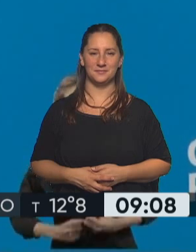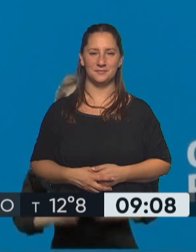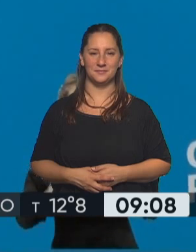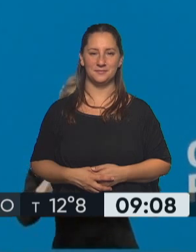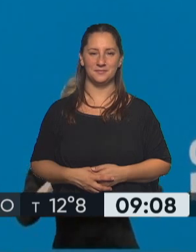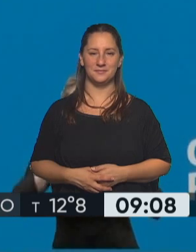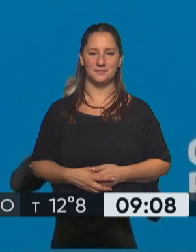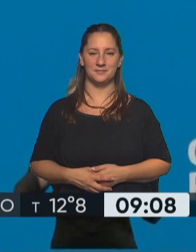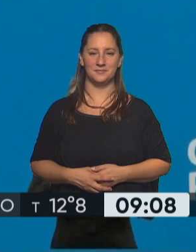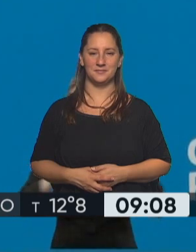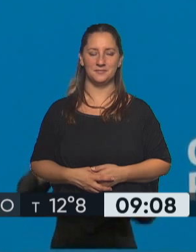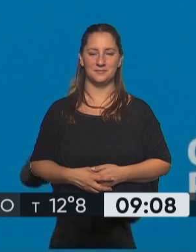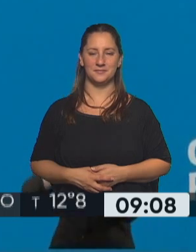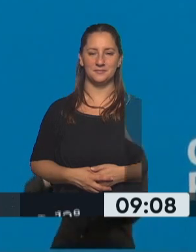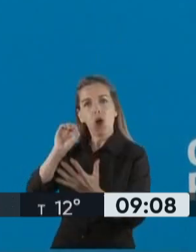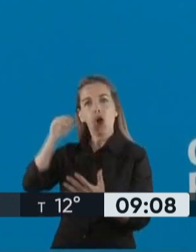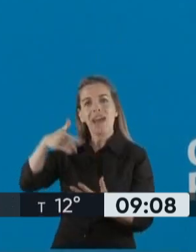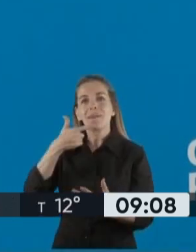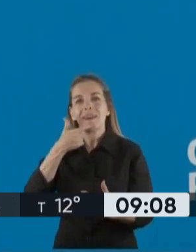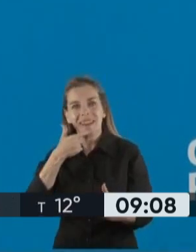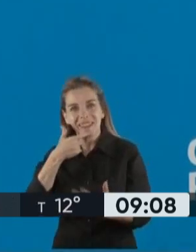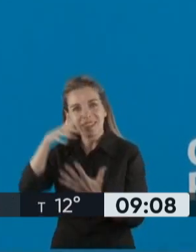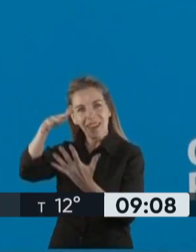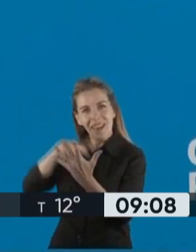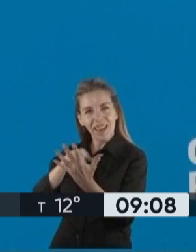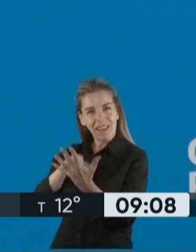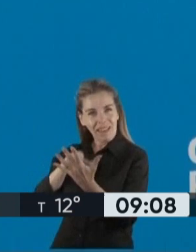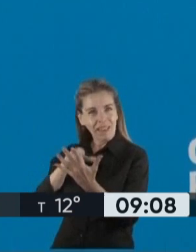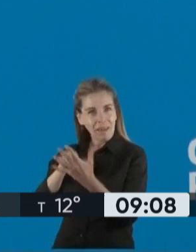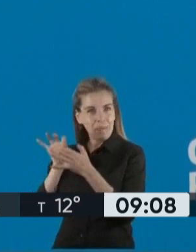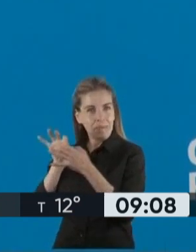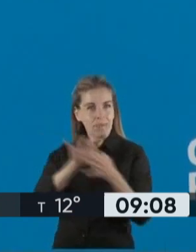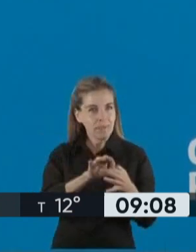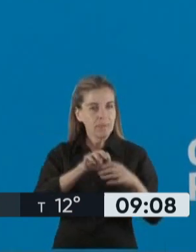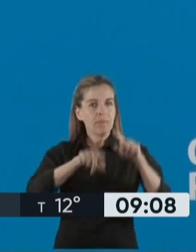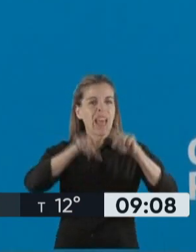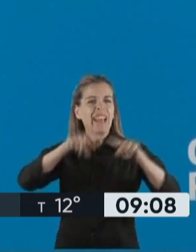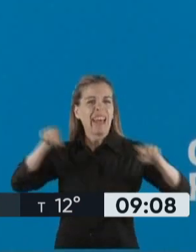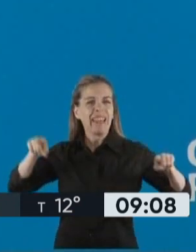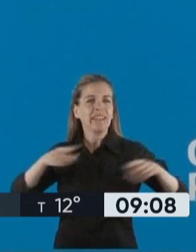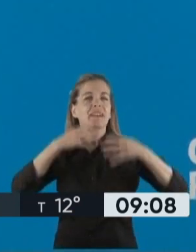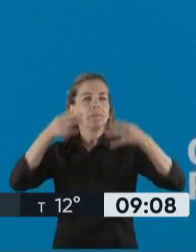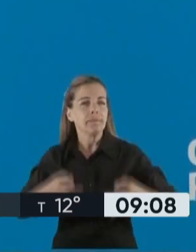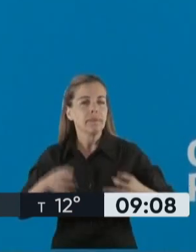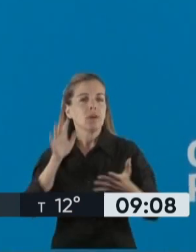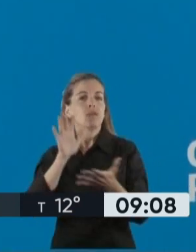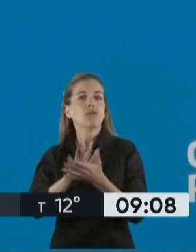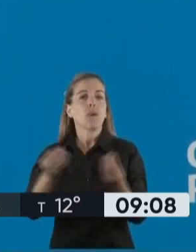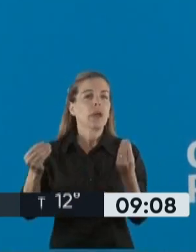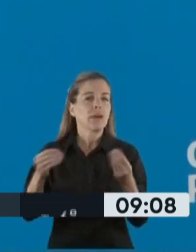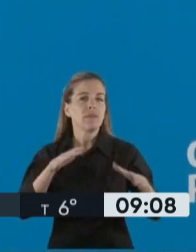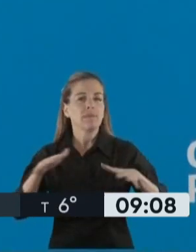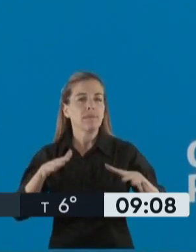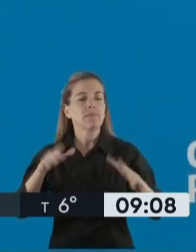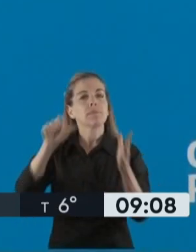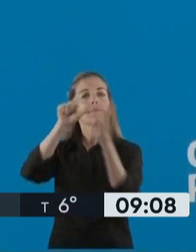El último informe de la Organización Mundial de la Salud, que es el informe, si se quiere, que toma las cifras más confiables con respecto a lo que fue la gestión de